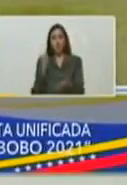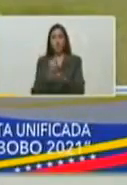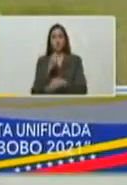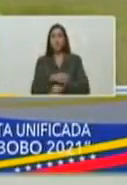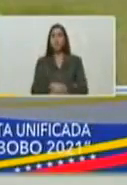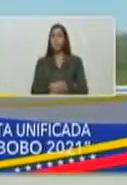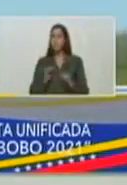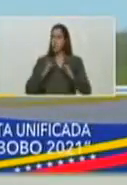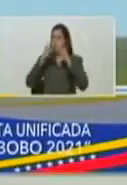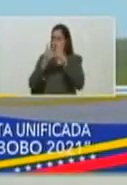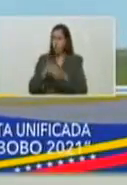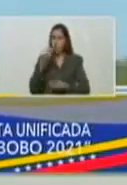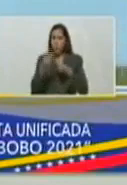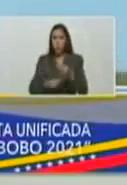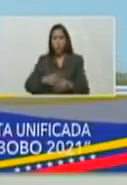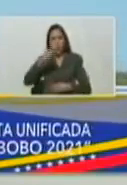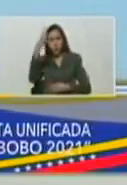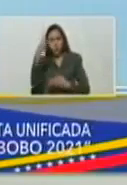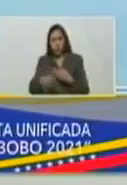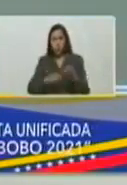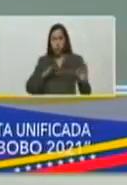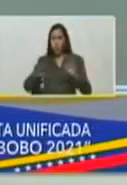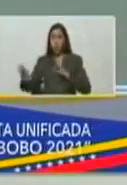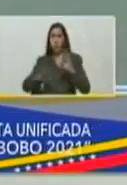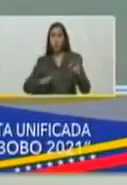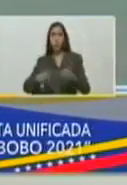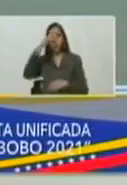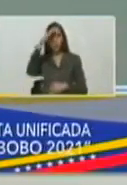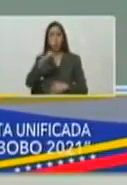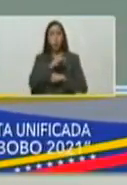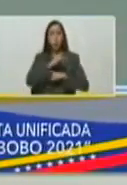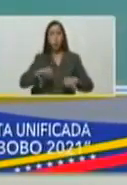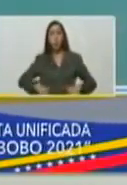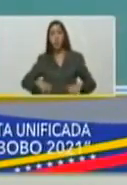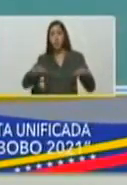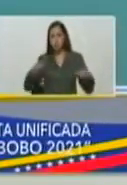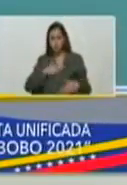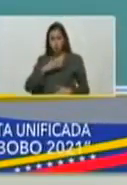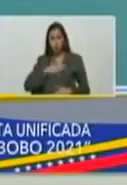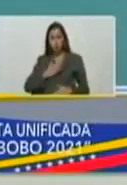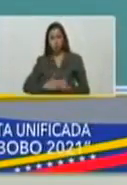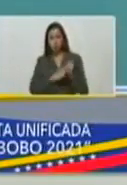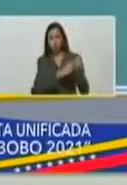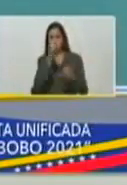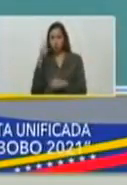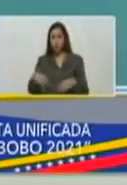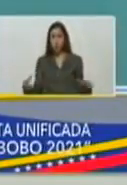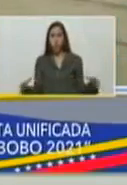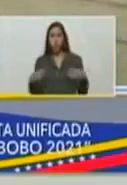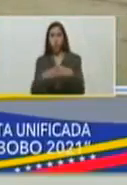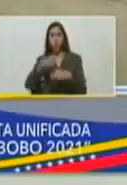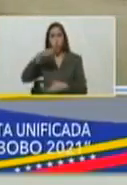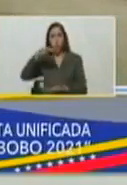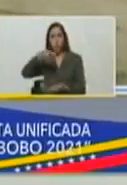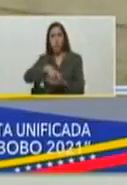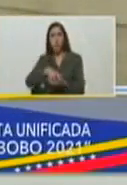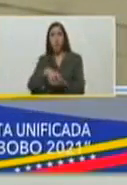iniciamos el proceso de planificación militar, mi comandante en jefe. Reuní mi estado mayor